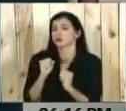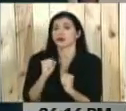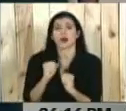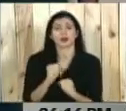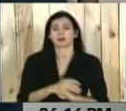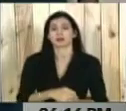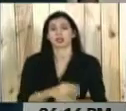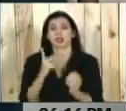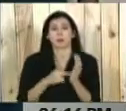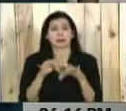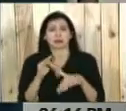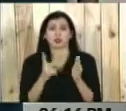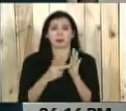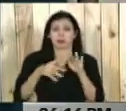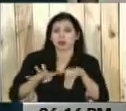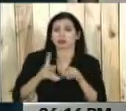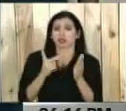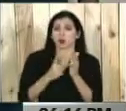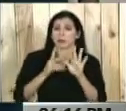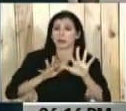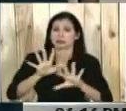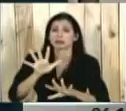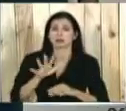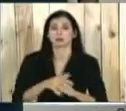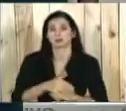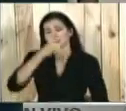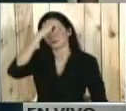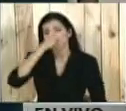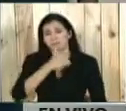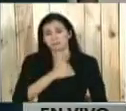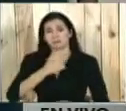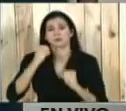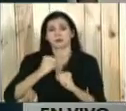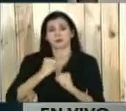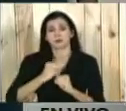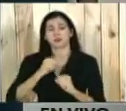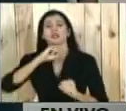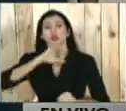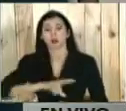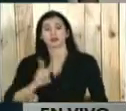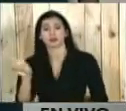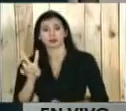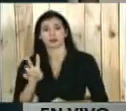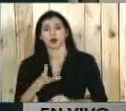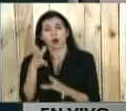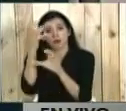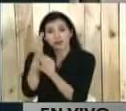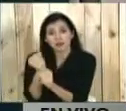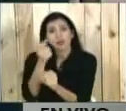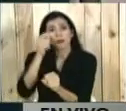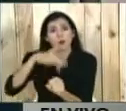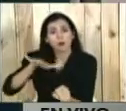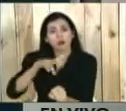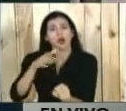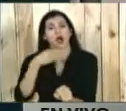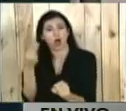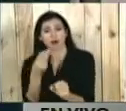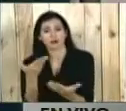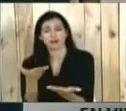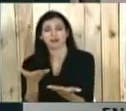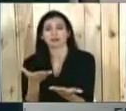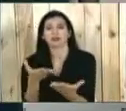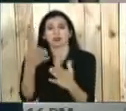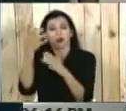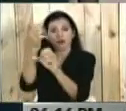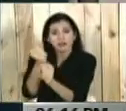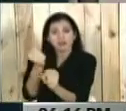haber 2013, 2014, 2015. Paciencia y confianza en la historia de Venezuela, confianza en nuestro pueblo, en nuestra juventud,